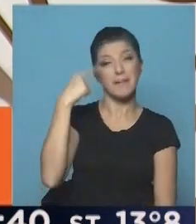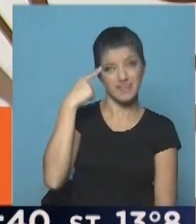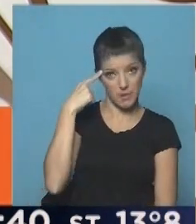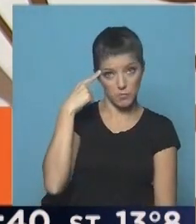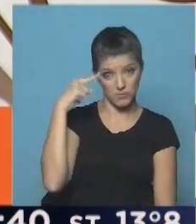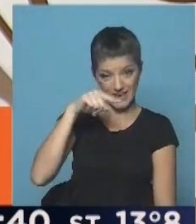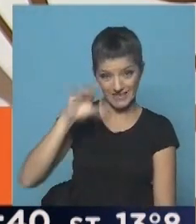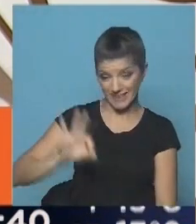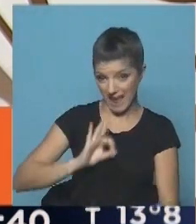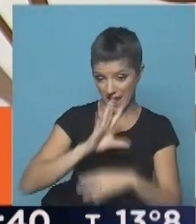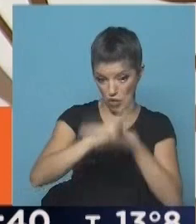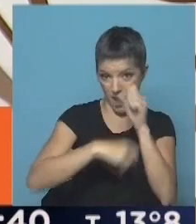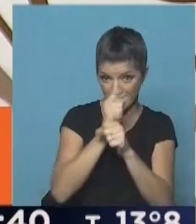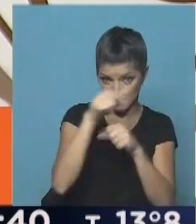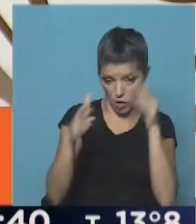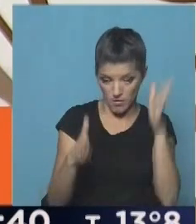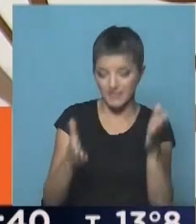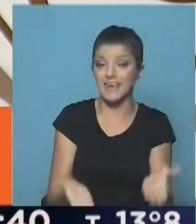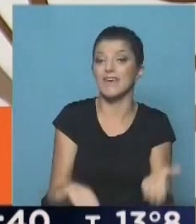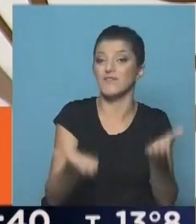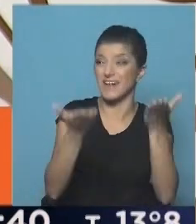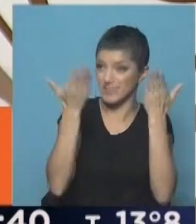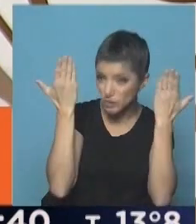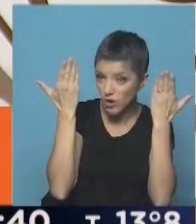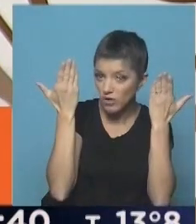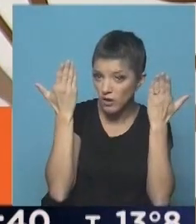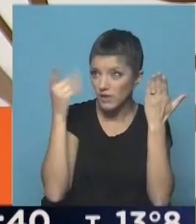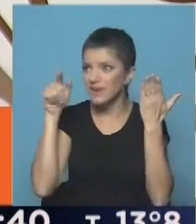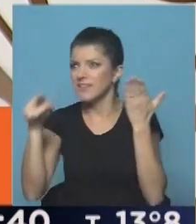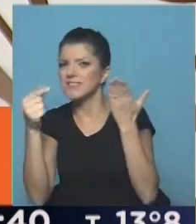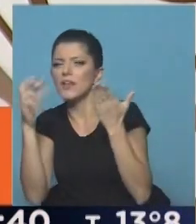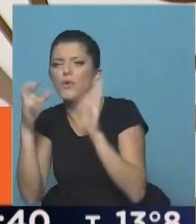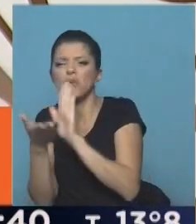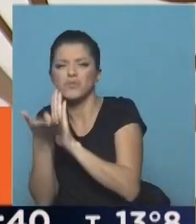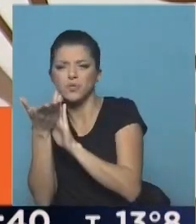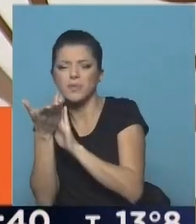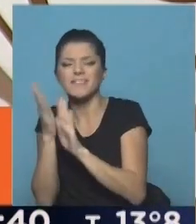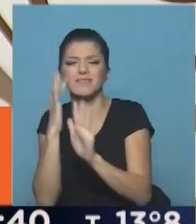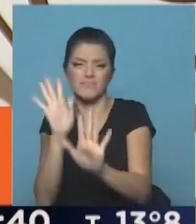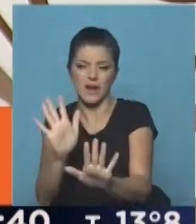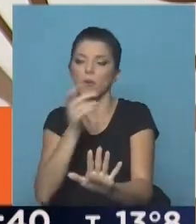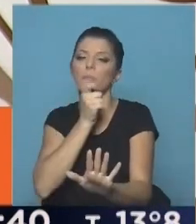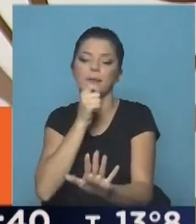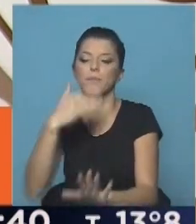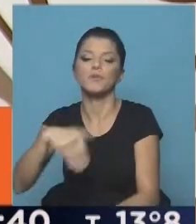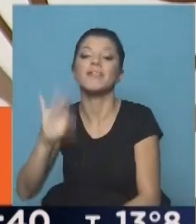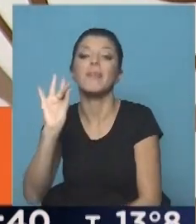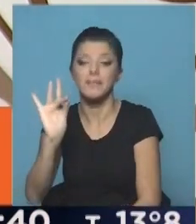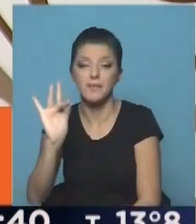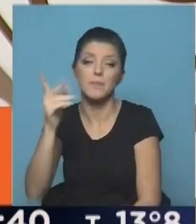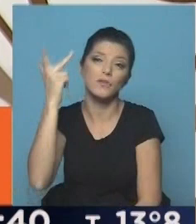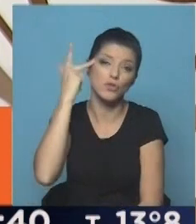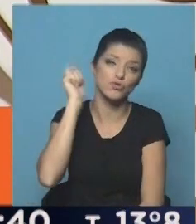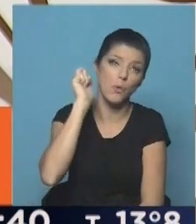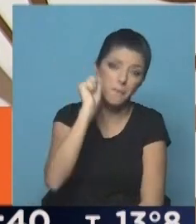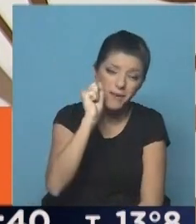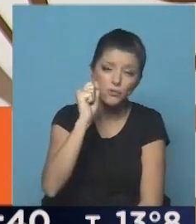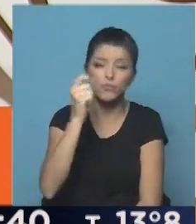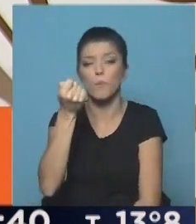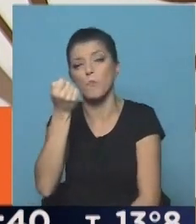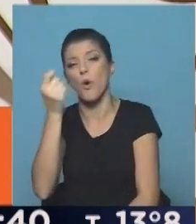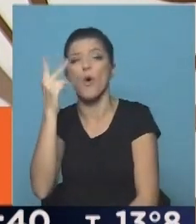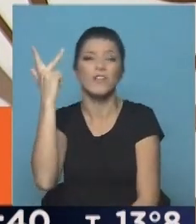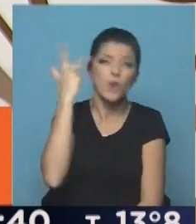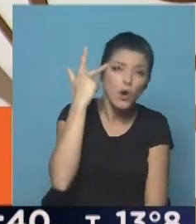año dado el presupuesto 2017 del gobierno No deberíamos asustarnos si el dólar a fin de año está arriba de 18 pes 18